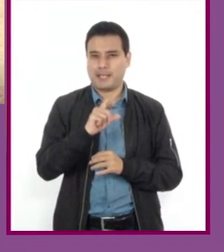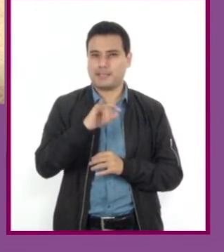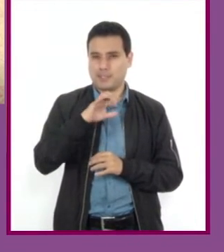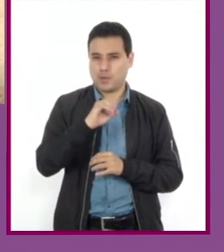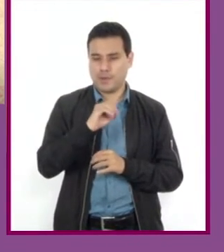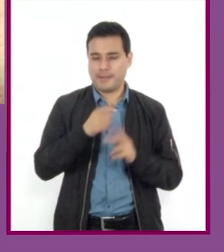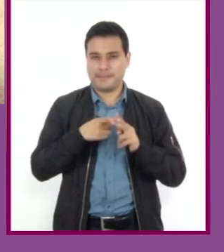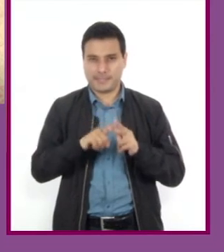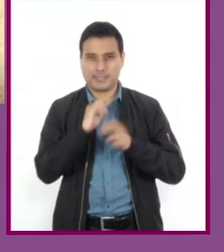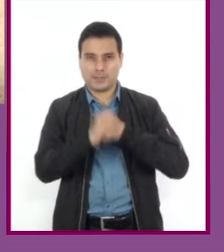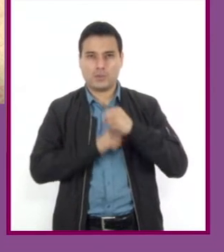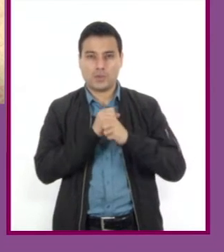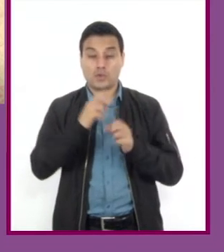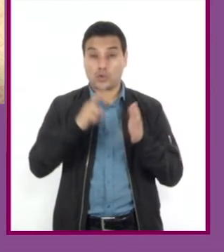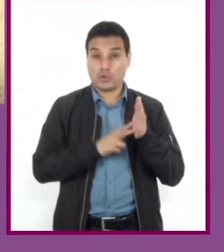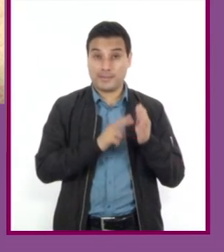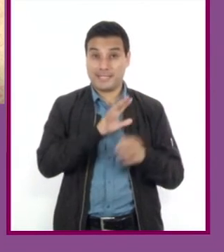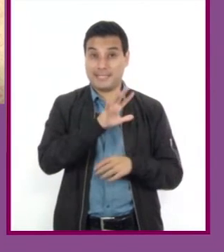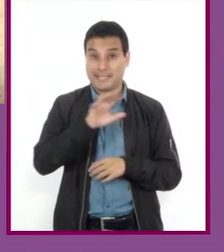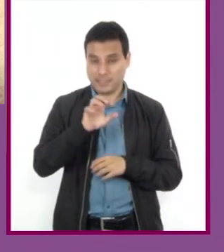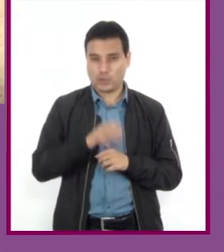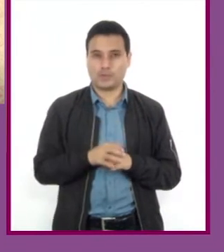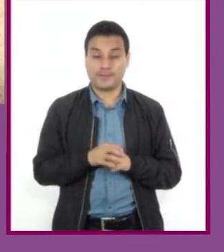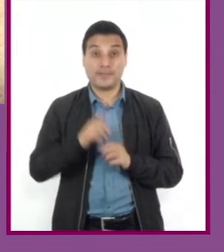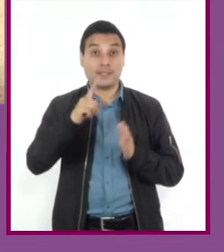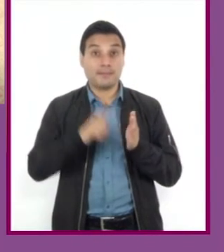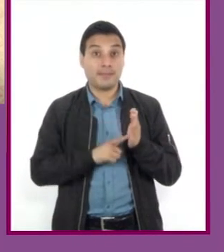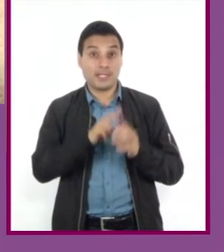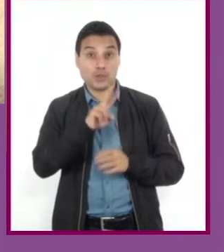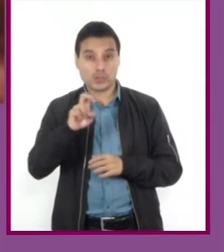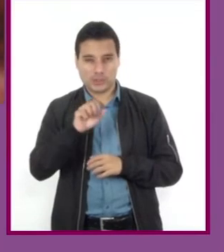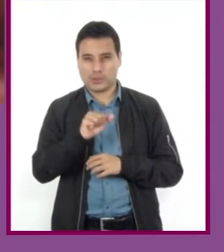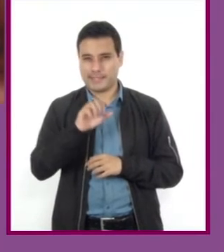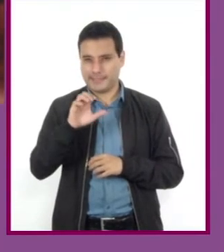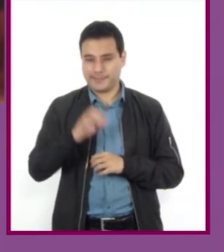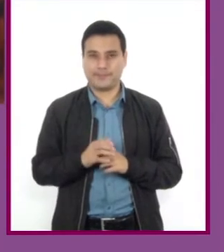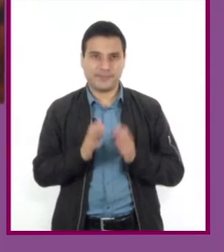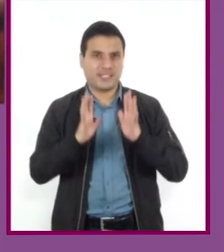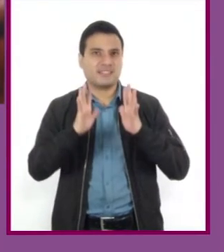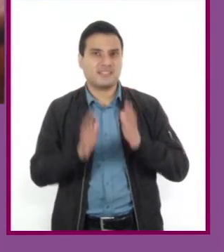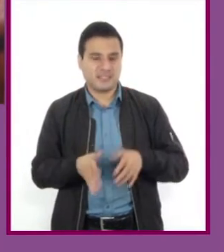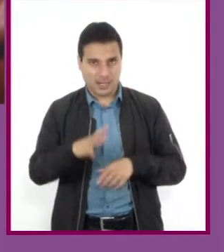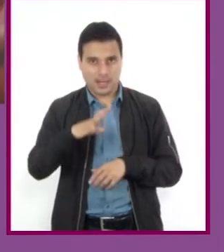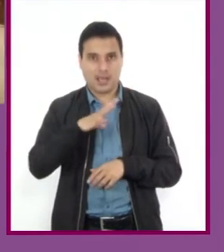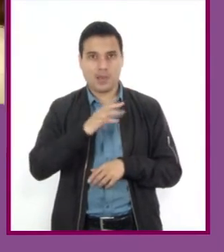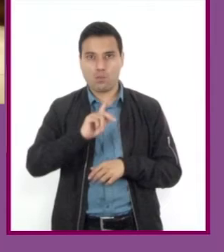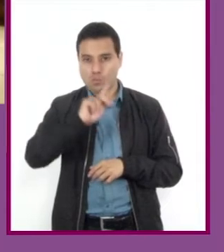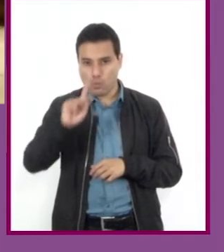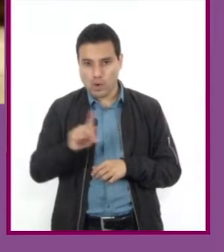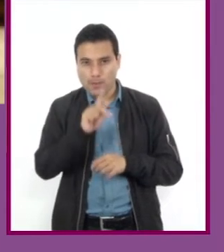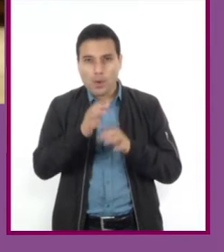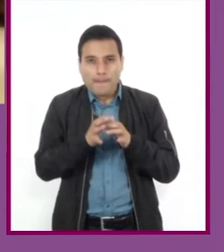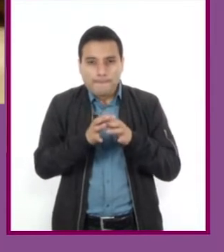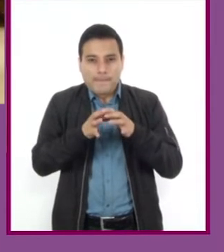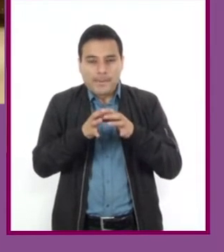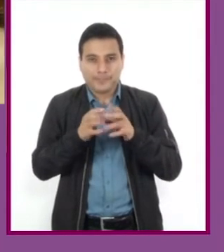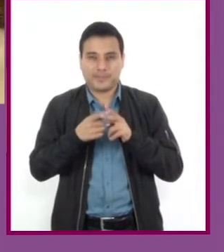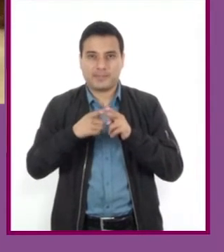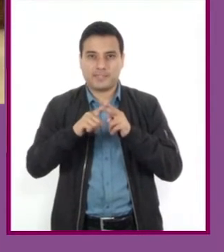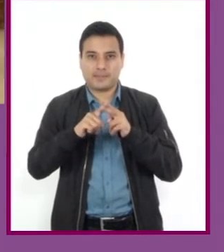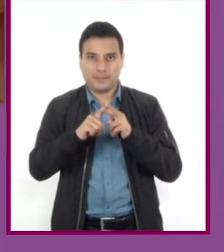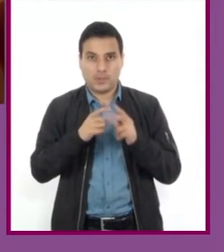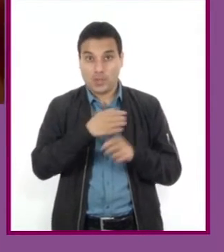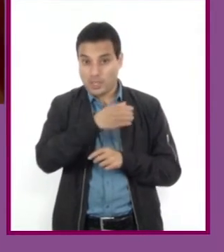los años 2500 y 1200 antes de nuestra era, se formaron las primeras aldeas, se consolidó la